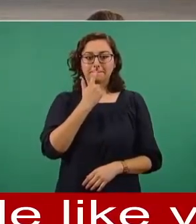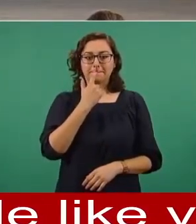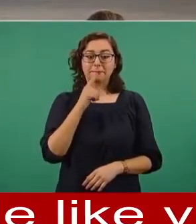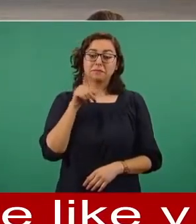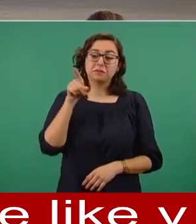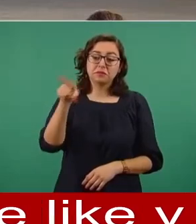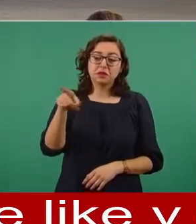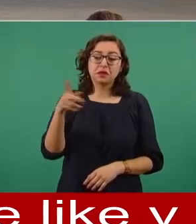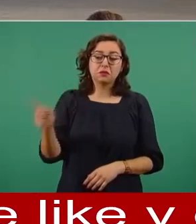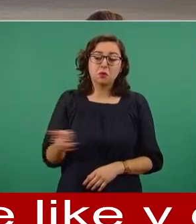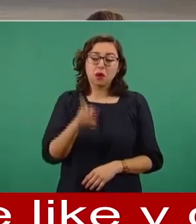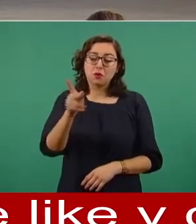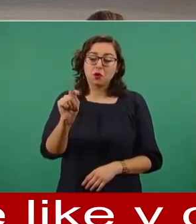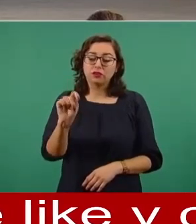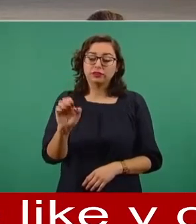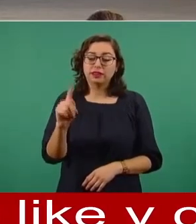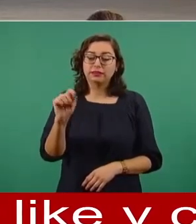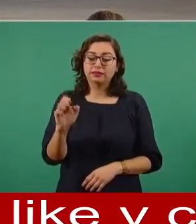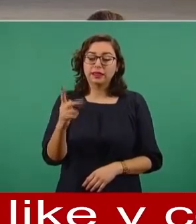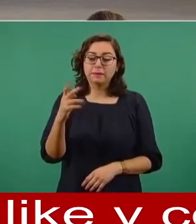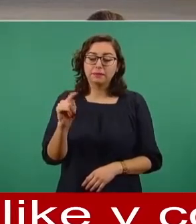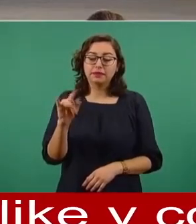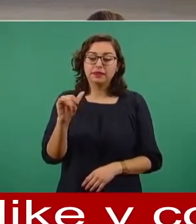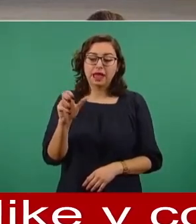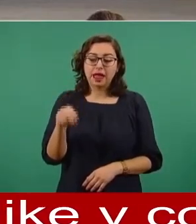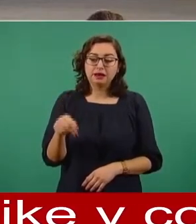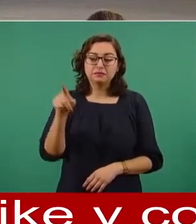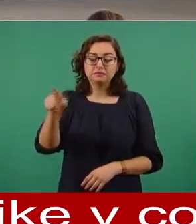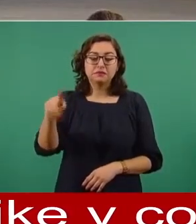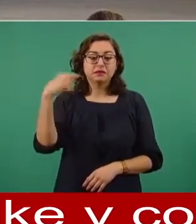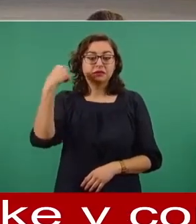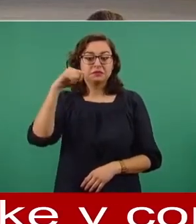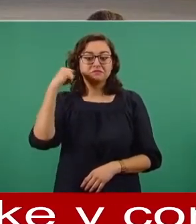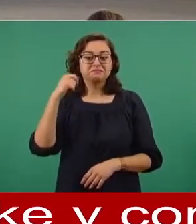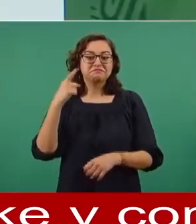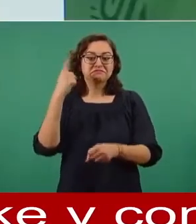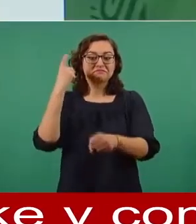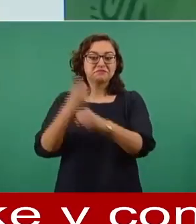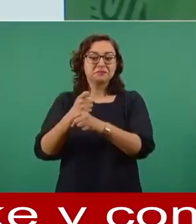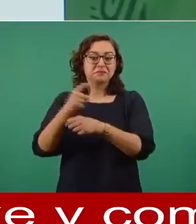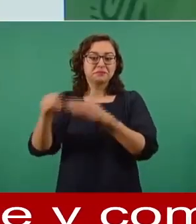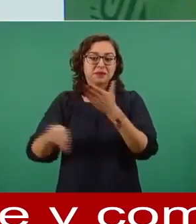Macuspana, Tabasco, ya está en primer lugar.